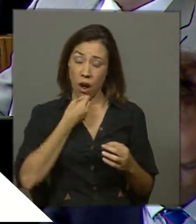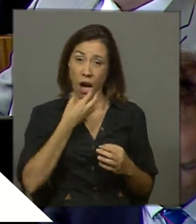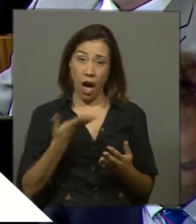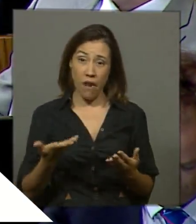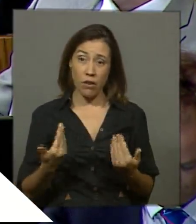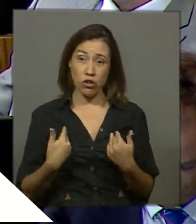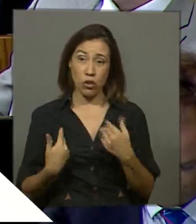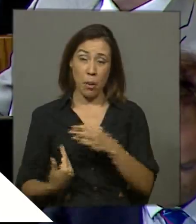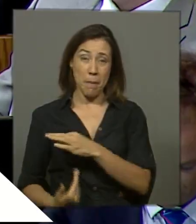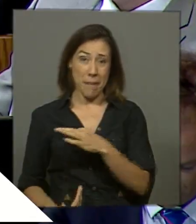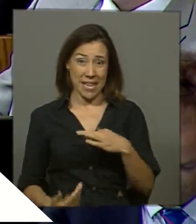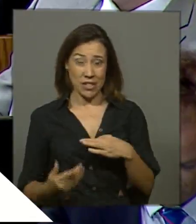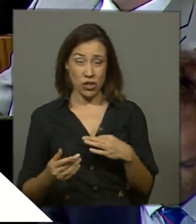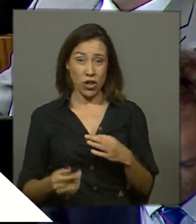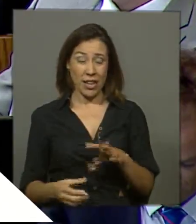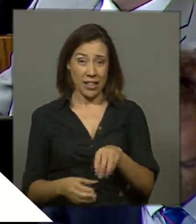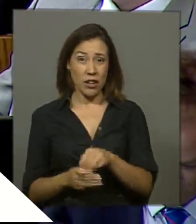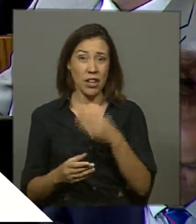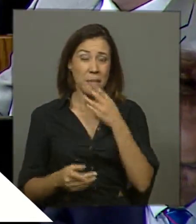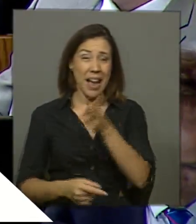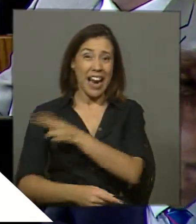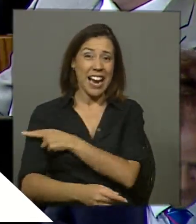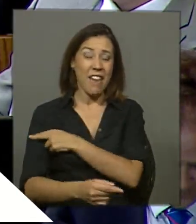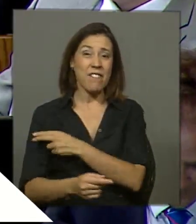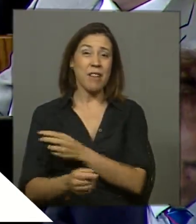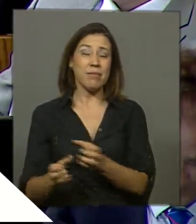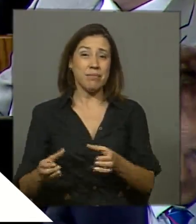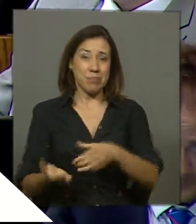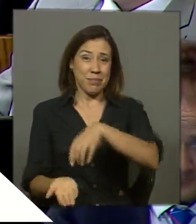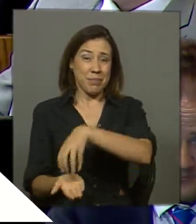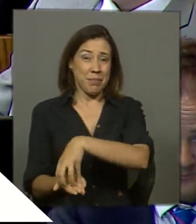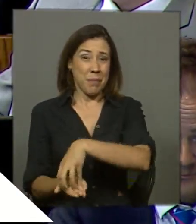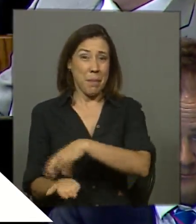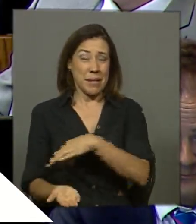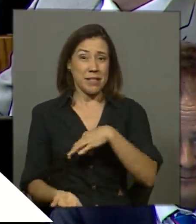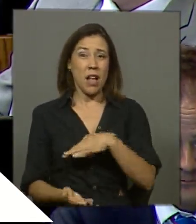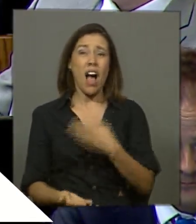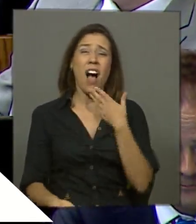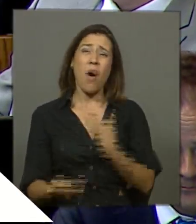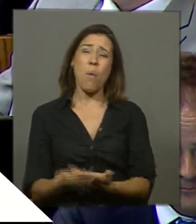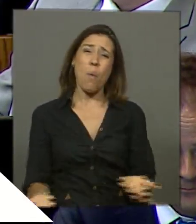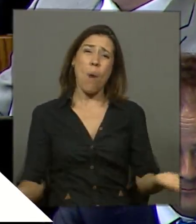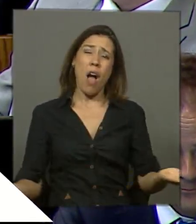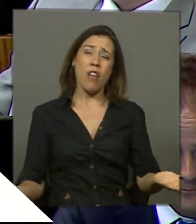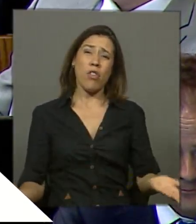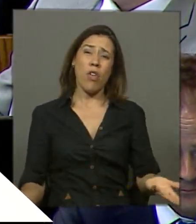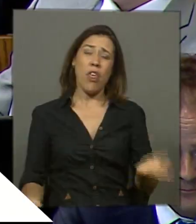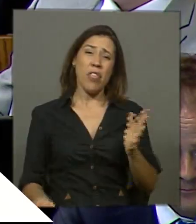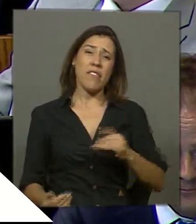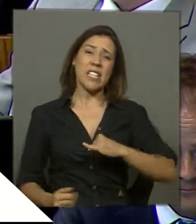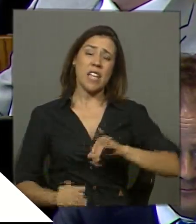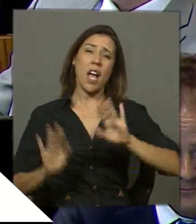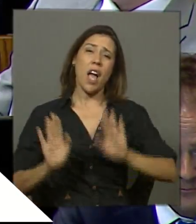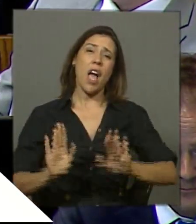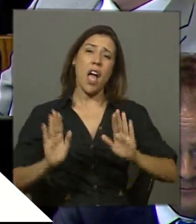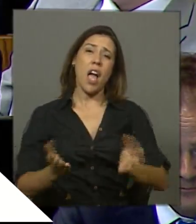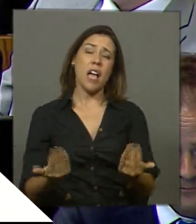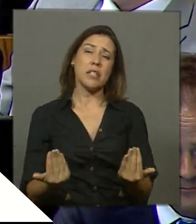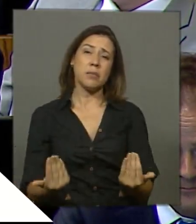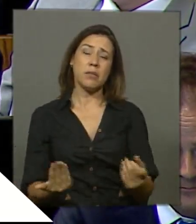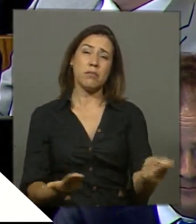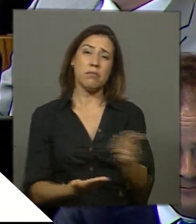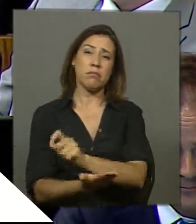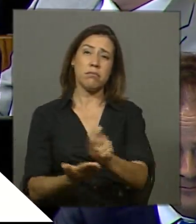solamente como ministro del interior sino que como jefe de gabinete hasta dónde hasta cuándo vamos a tener que seguir esperando que se